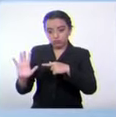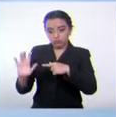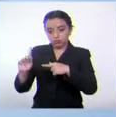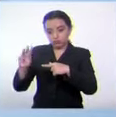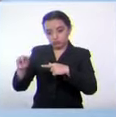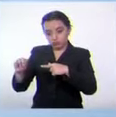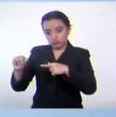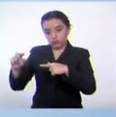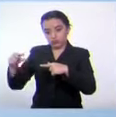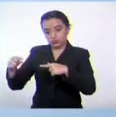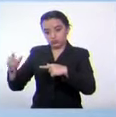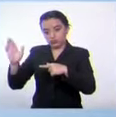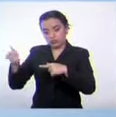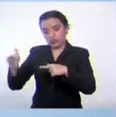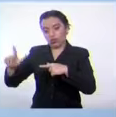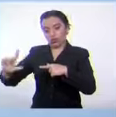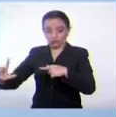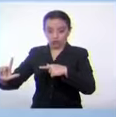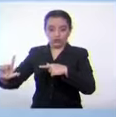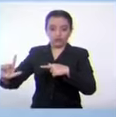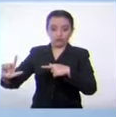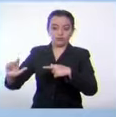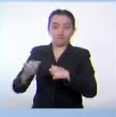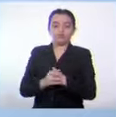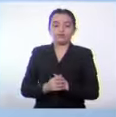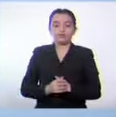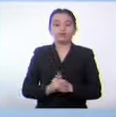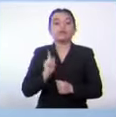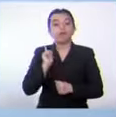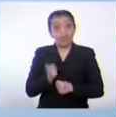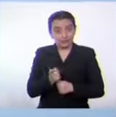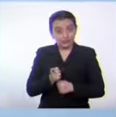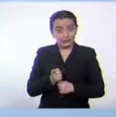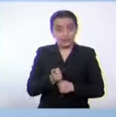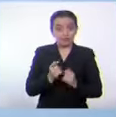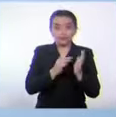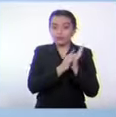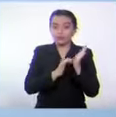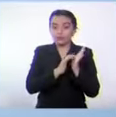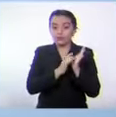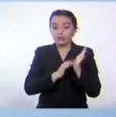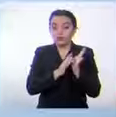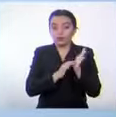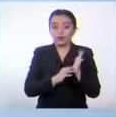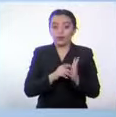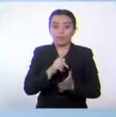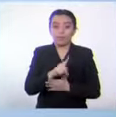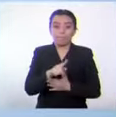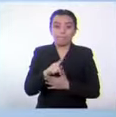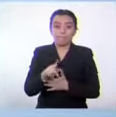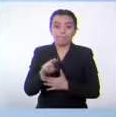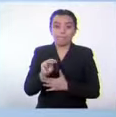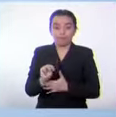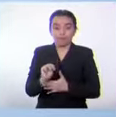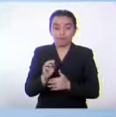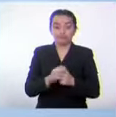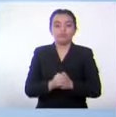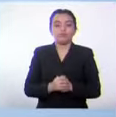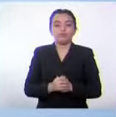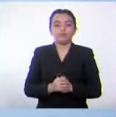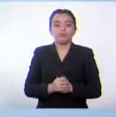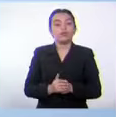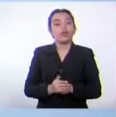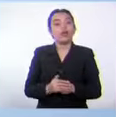miligramos sobre litro. Y así hemos calculado los ppm. Ahora hagamos el